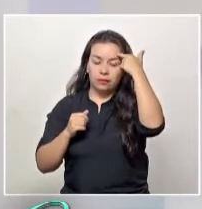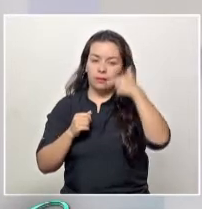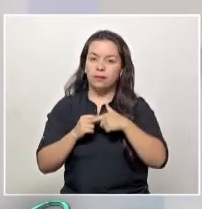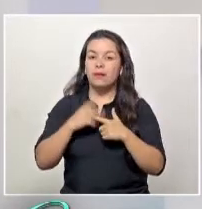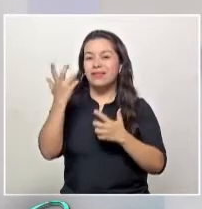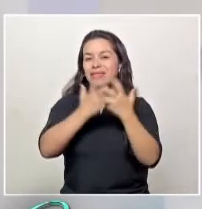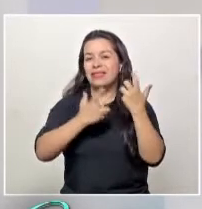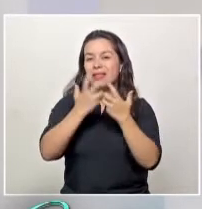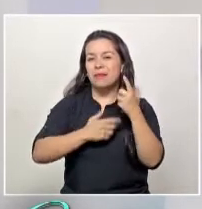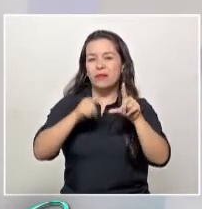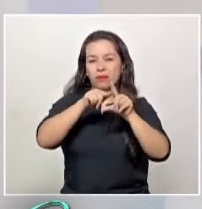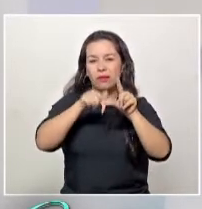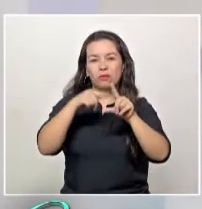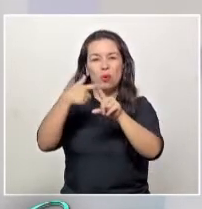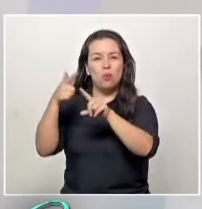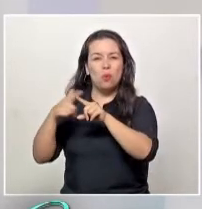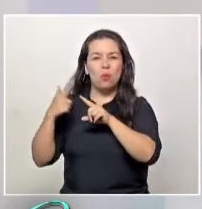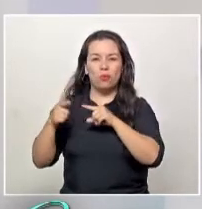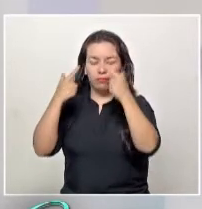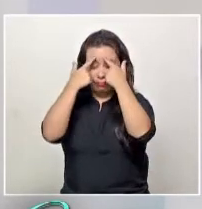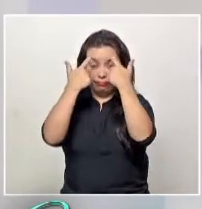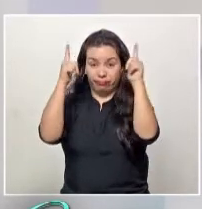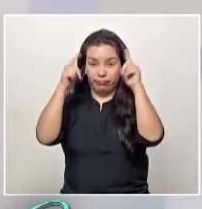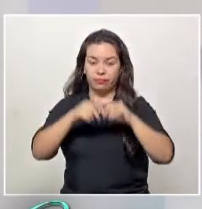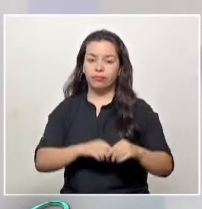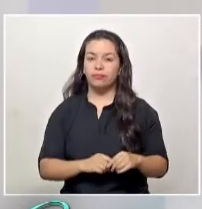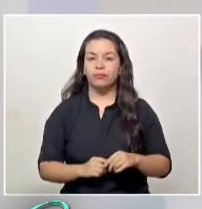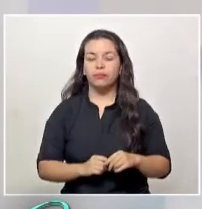los ángulos cerebelosos libres.